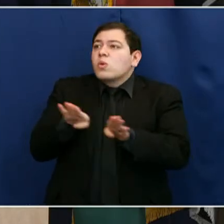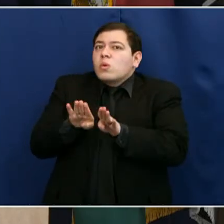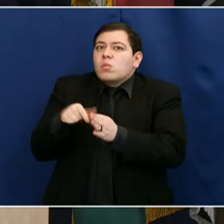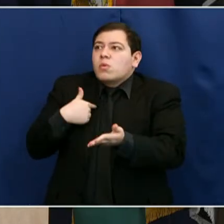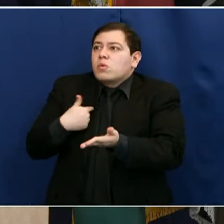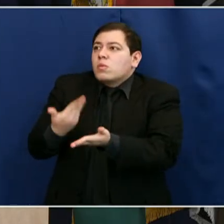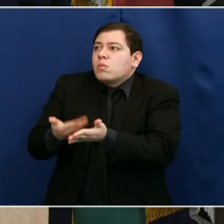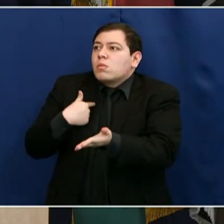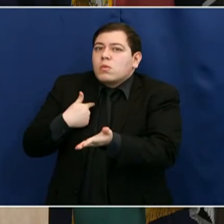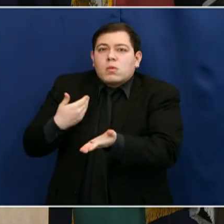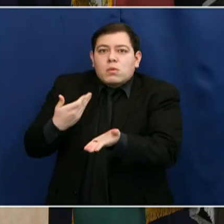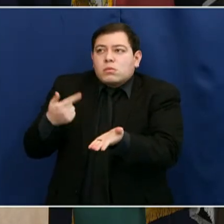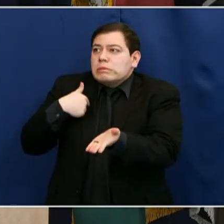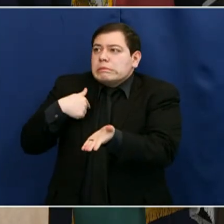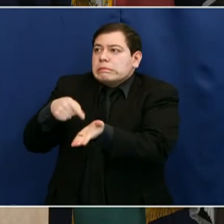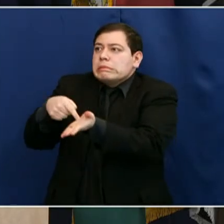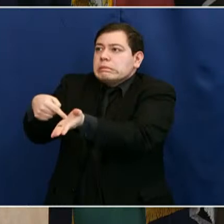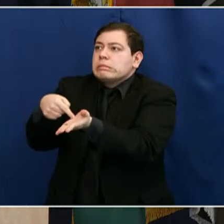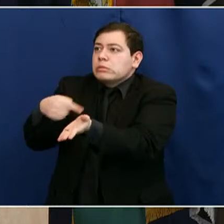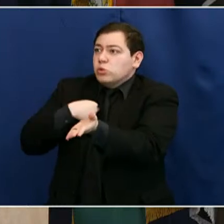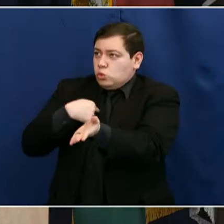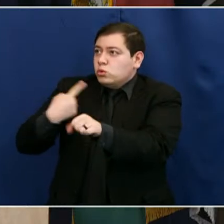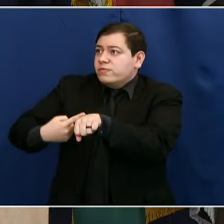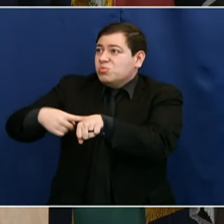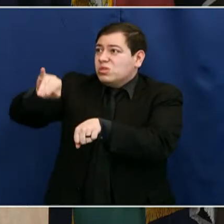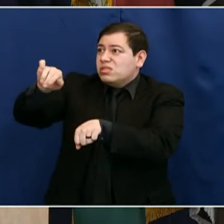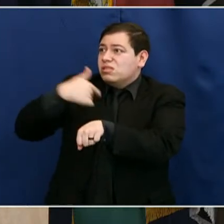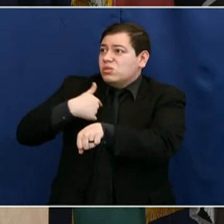qué documentos van a poder traer para